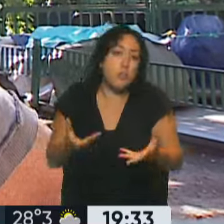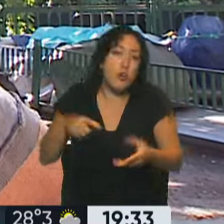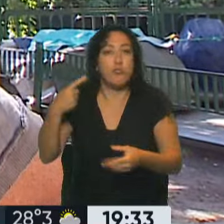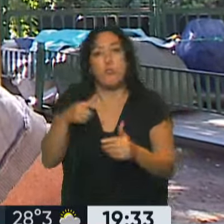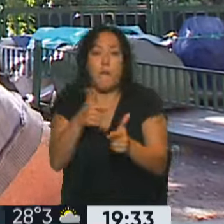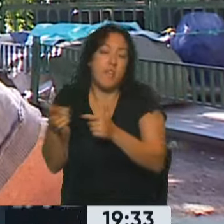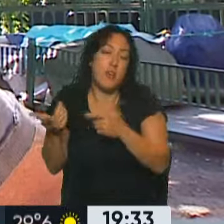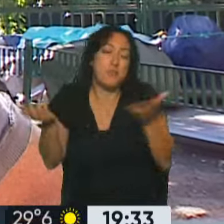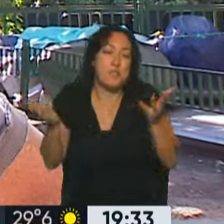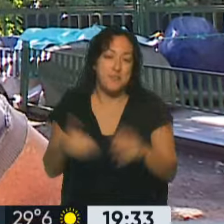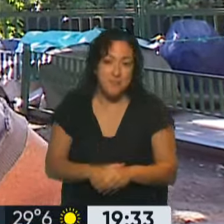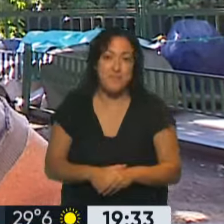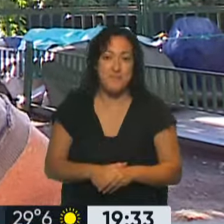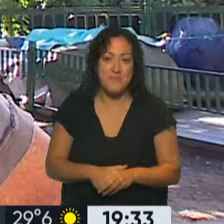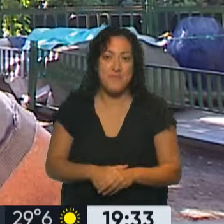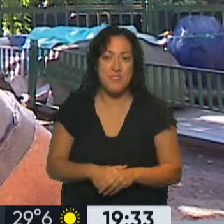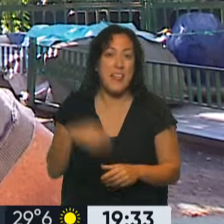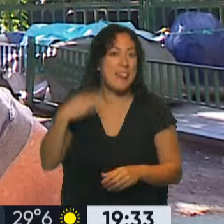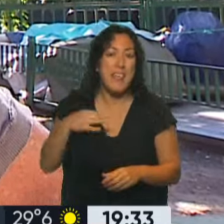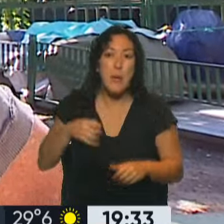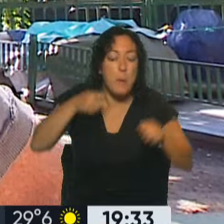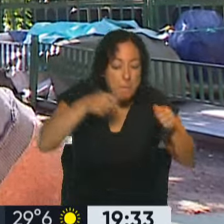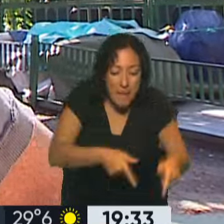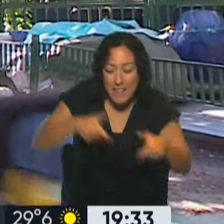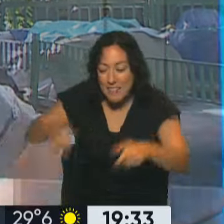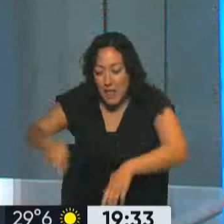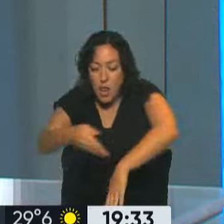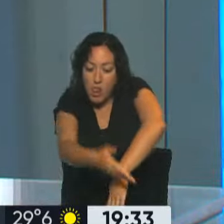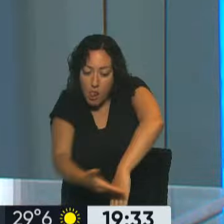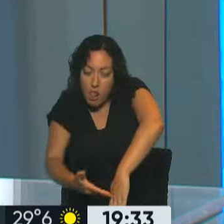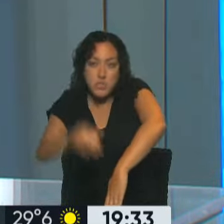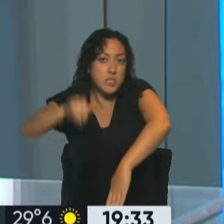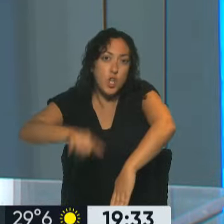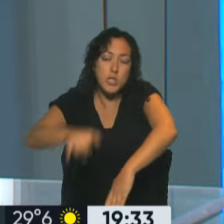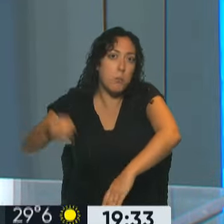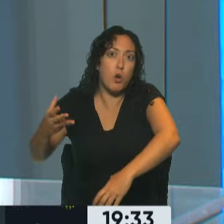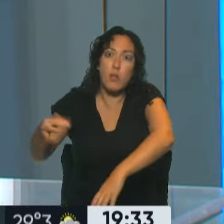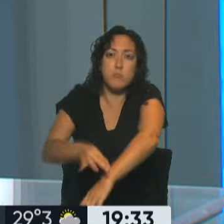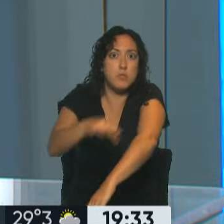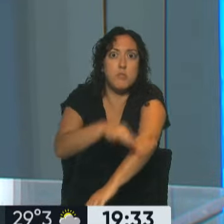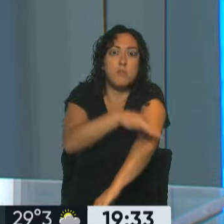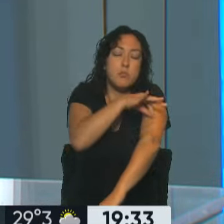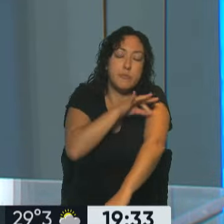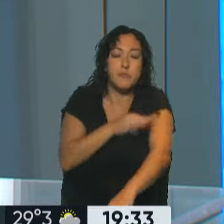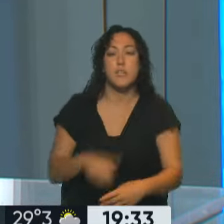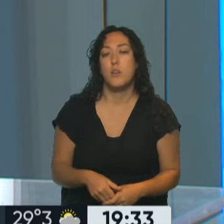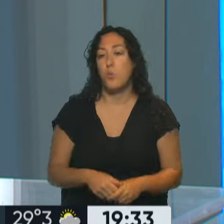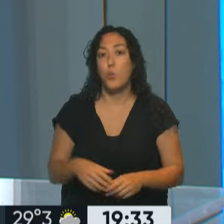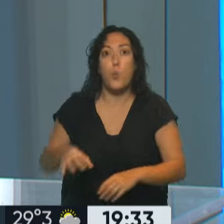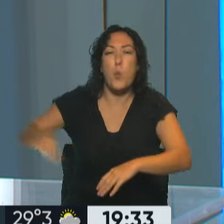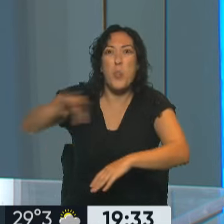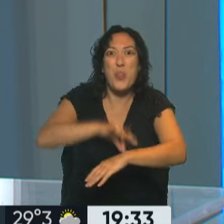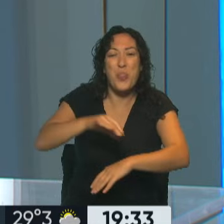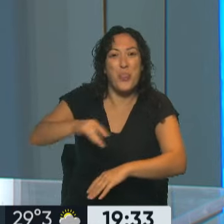bueno tengo que andar con los pantalones largos si no te morfan acá el dengue avanza sin precedentes en la República